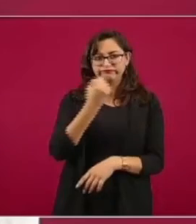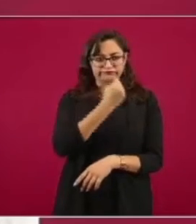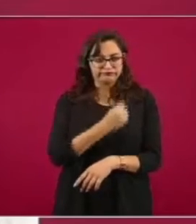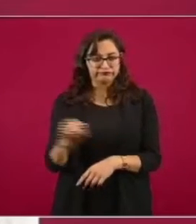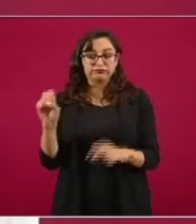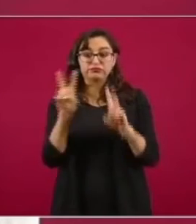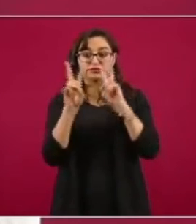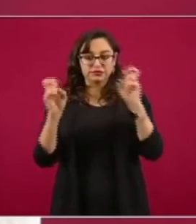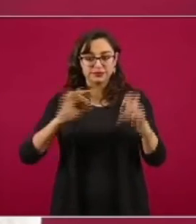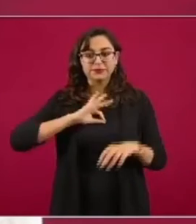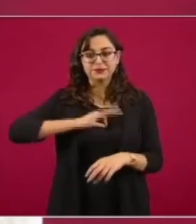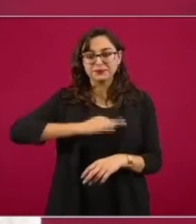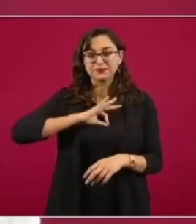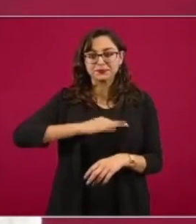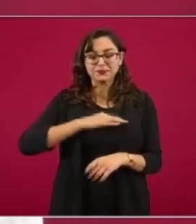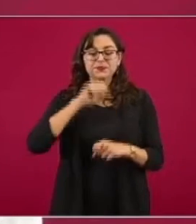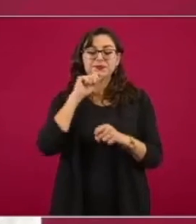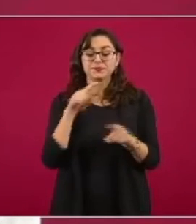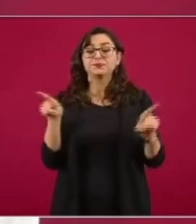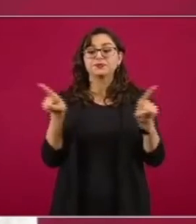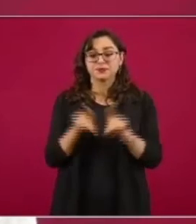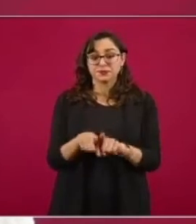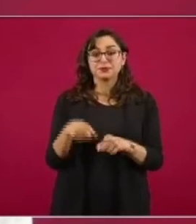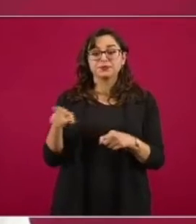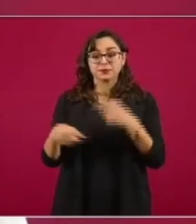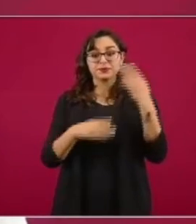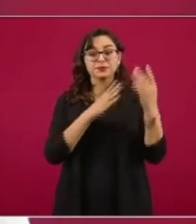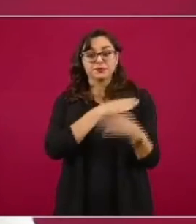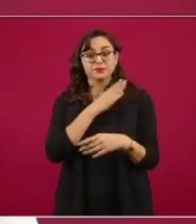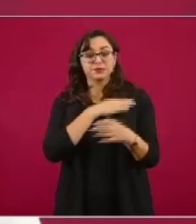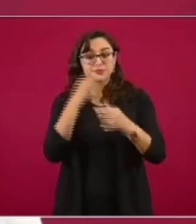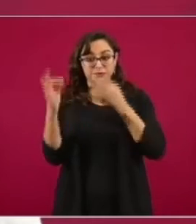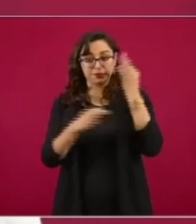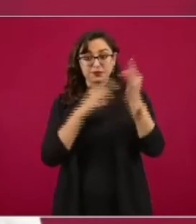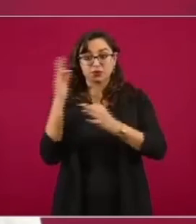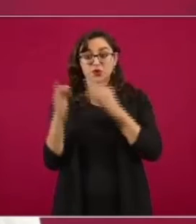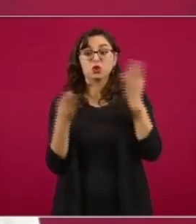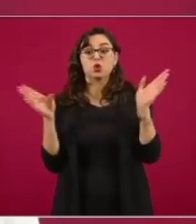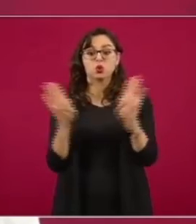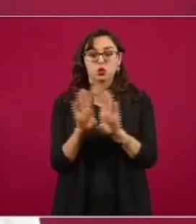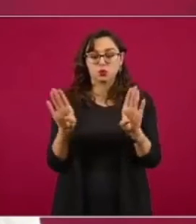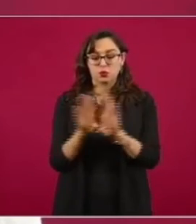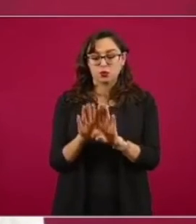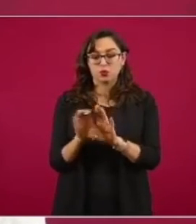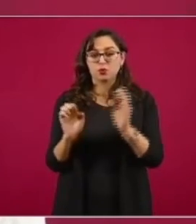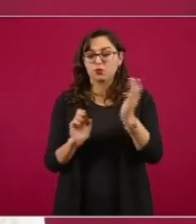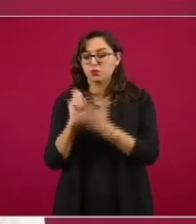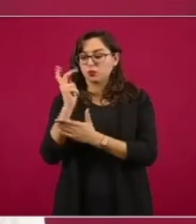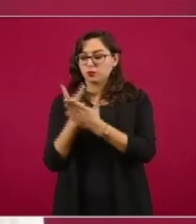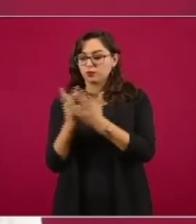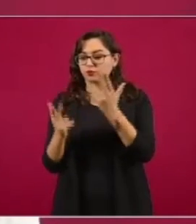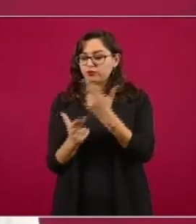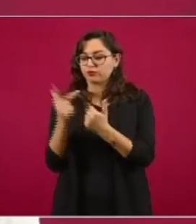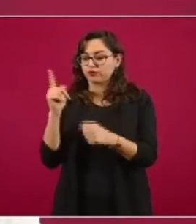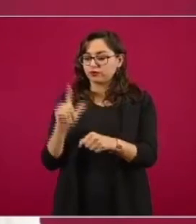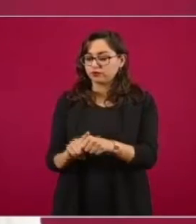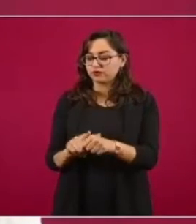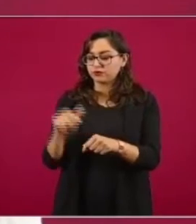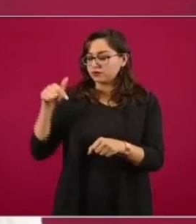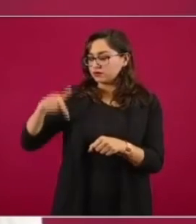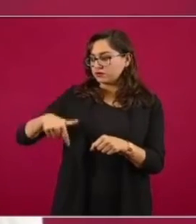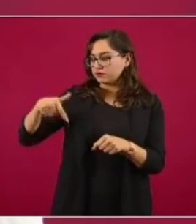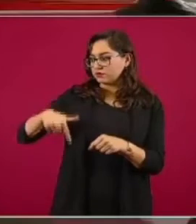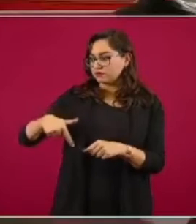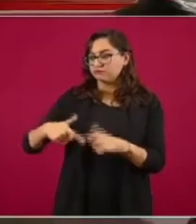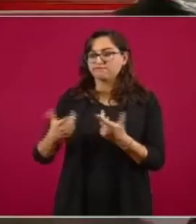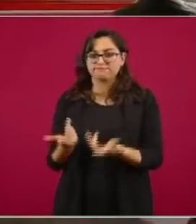en el campo que es. Y nos trae también muy buenas noticias sobre el avance que ha tenido el Programa Nacional de Prevención y Control del